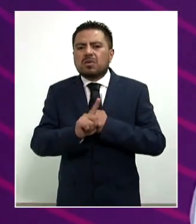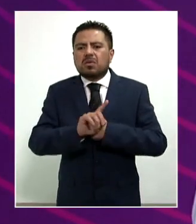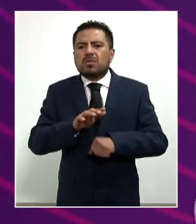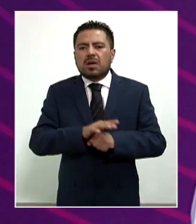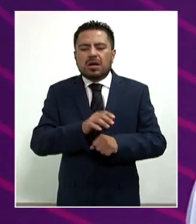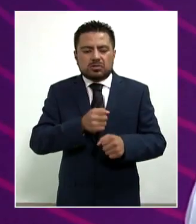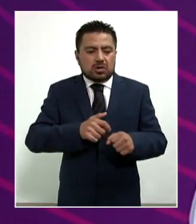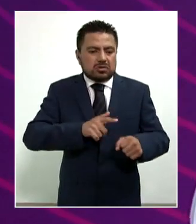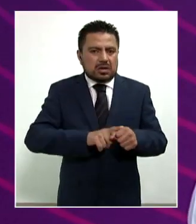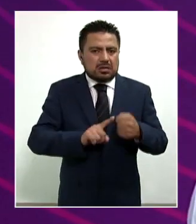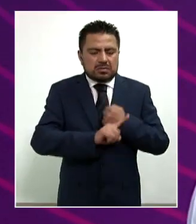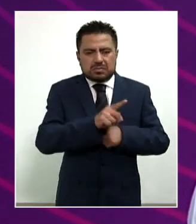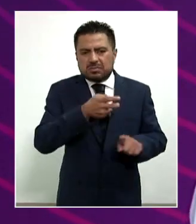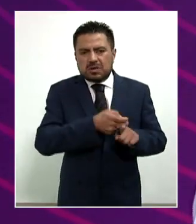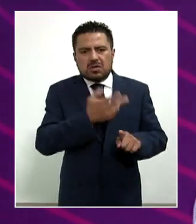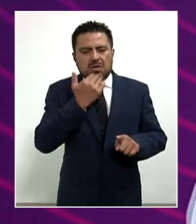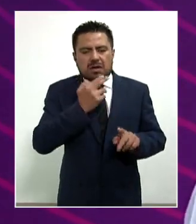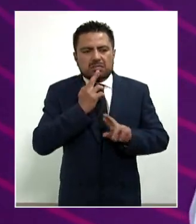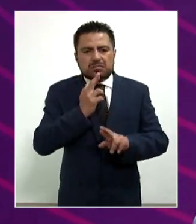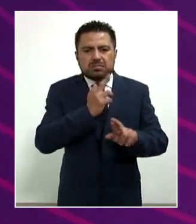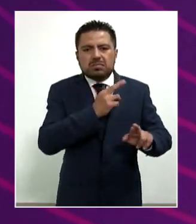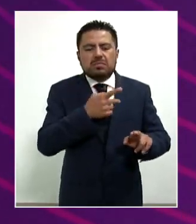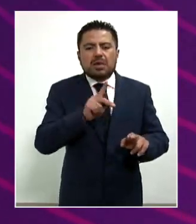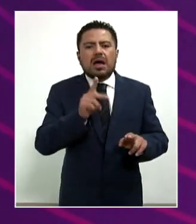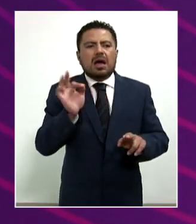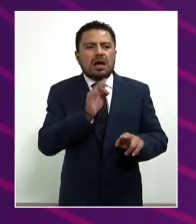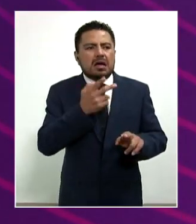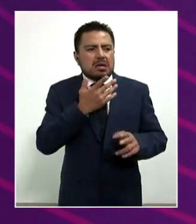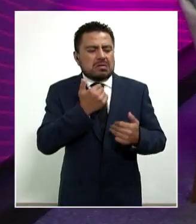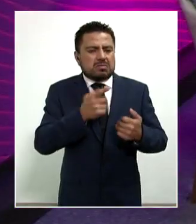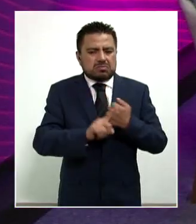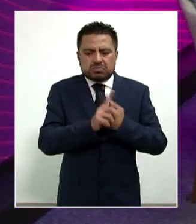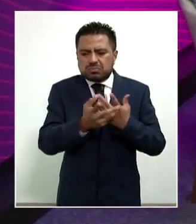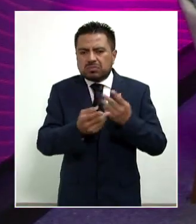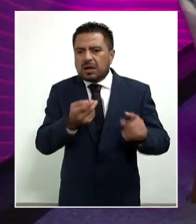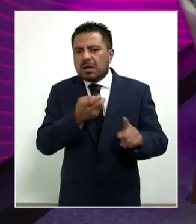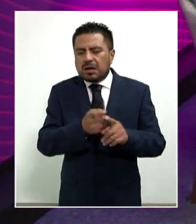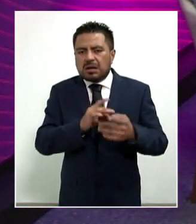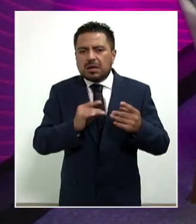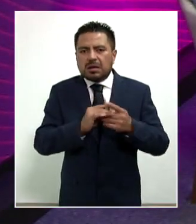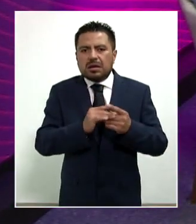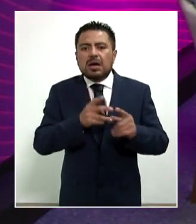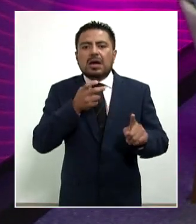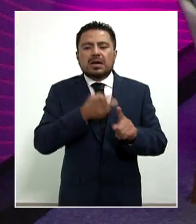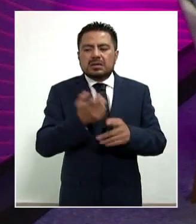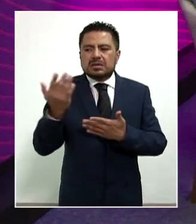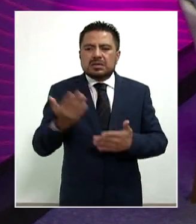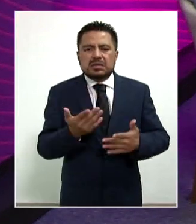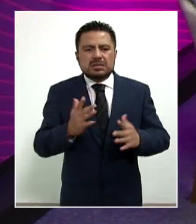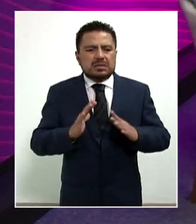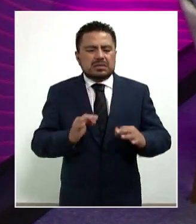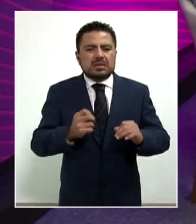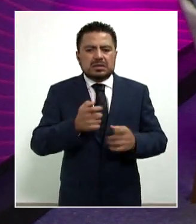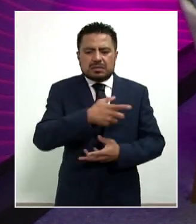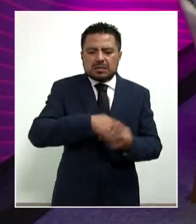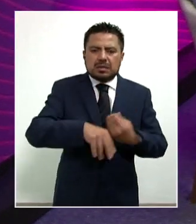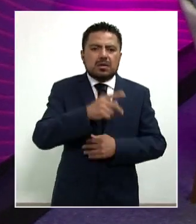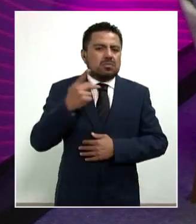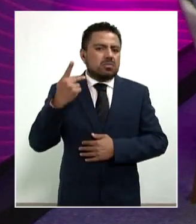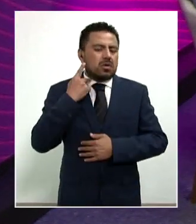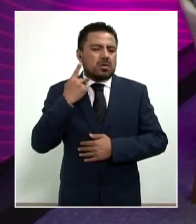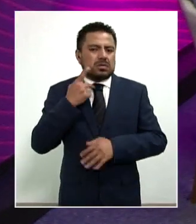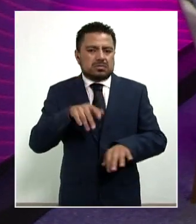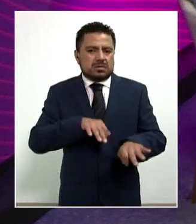los programas sociales, esos no están dando resultados, pero aunque dieran, no resolvíamos esto que estoy diciendo. Esto viene de raíz económica y de